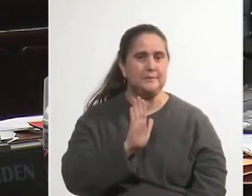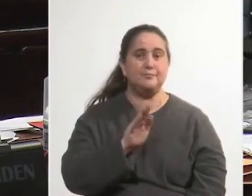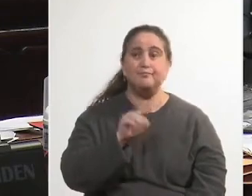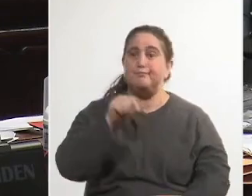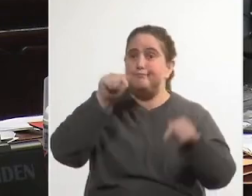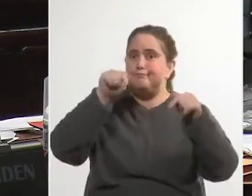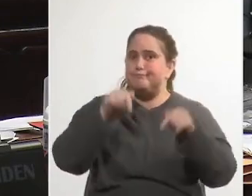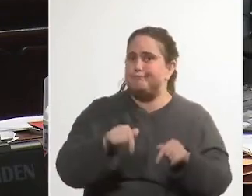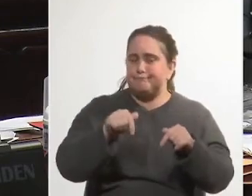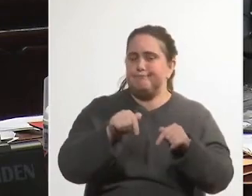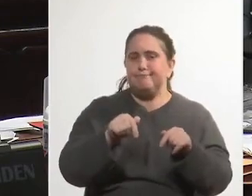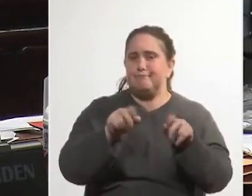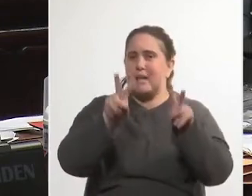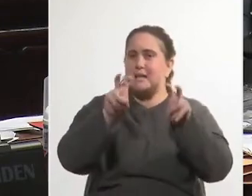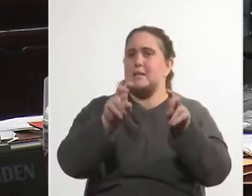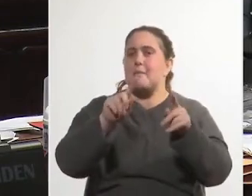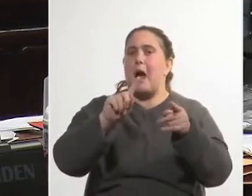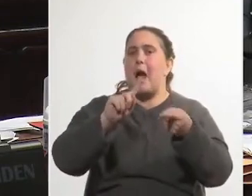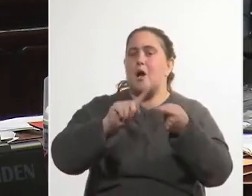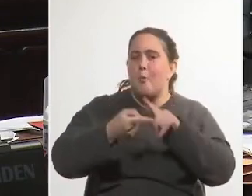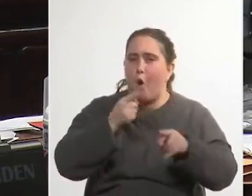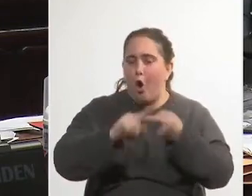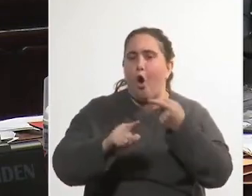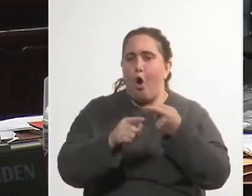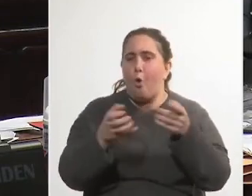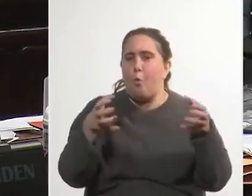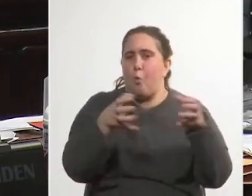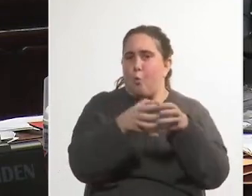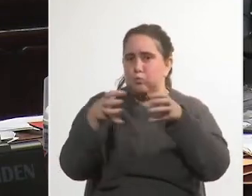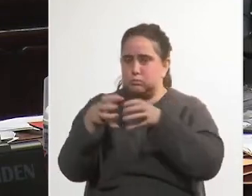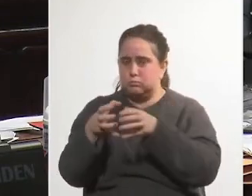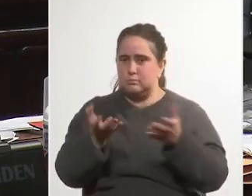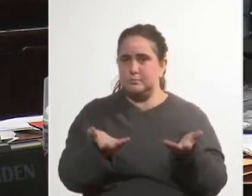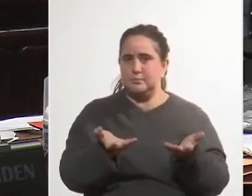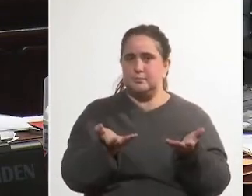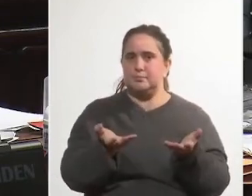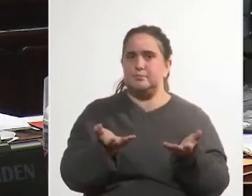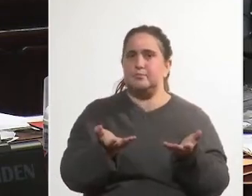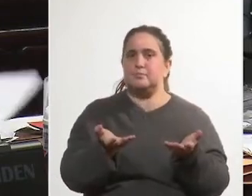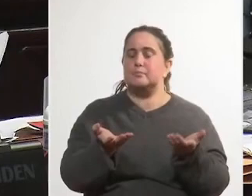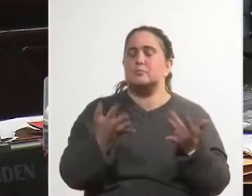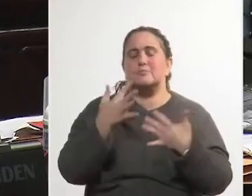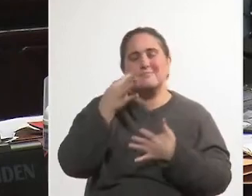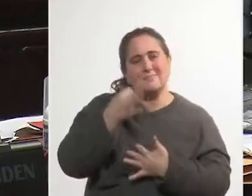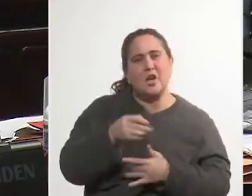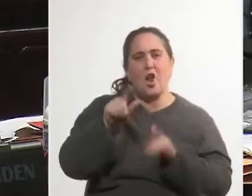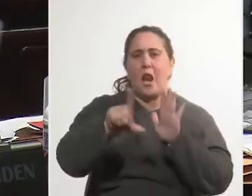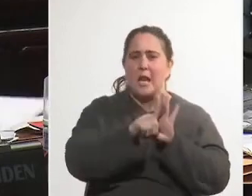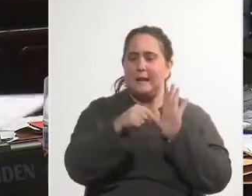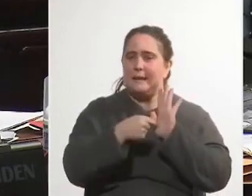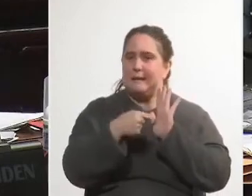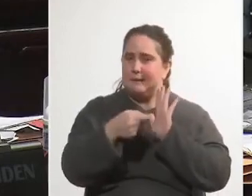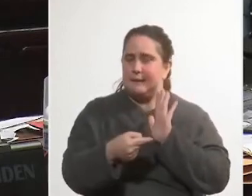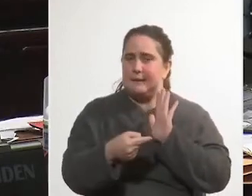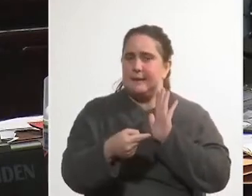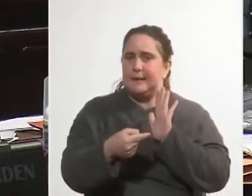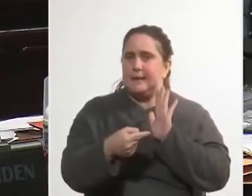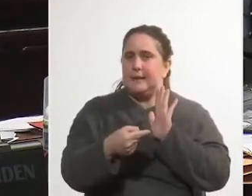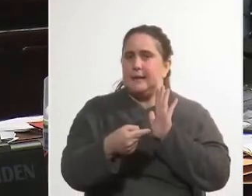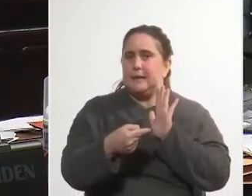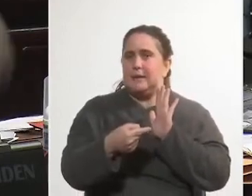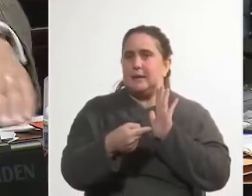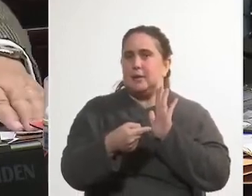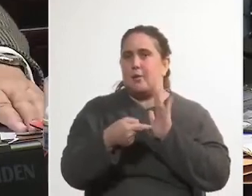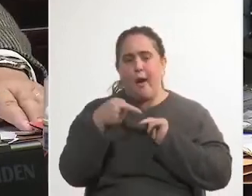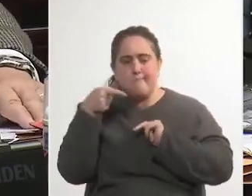Hoy estamos frente a un tema de la negociación colectiva. Yo diría que esta ley no